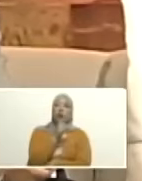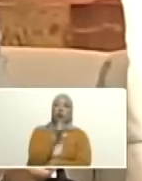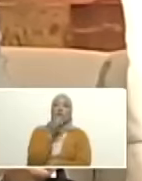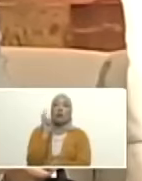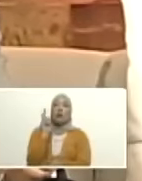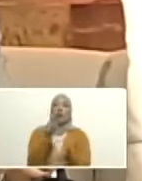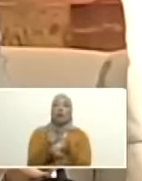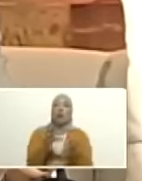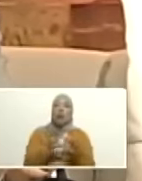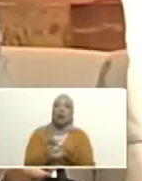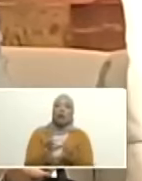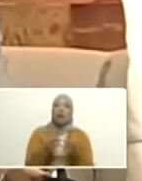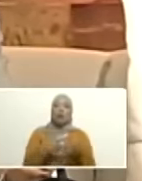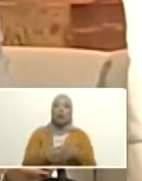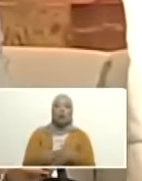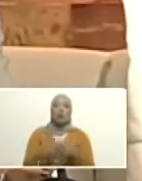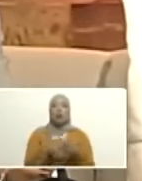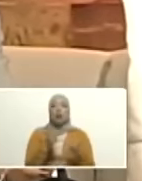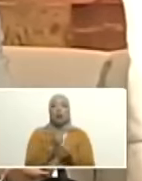estaba unida en un solo bloque,